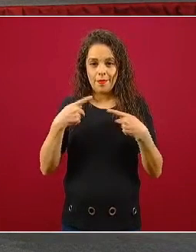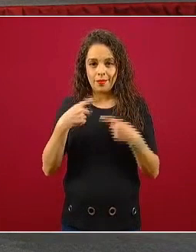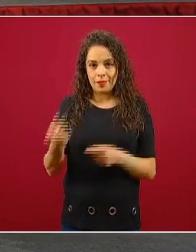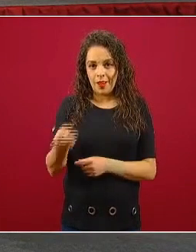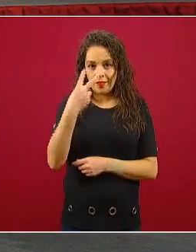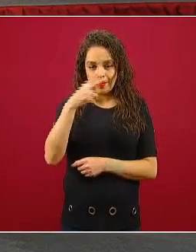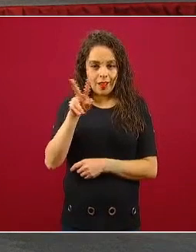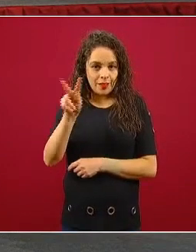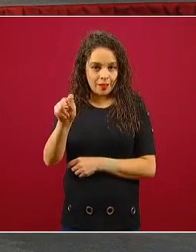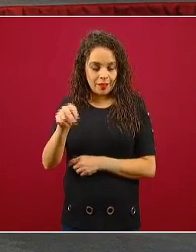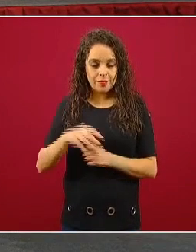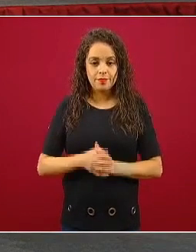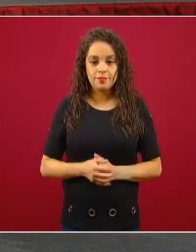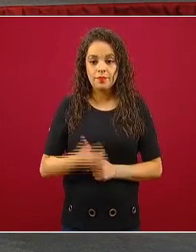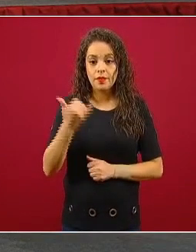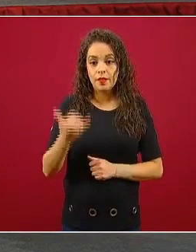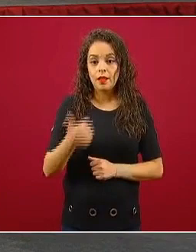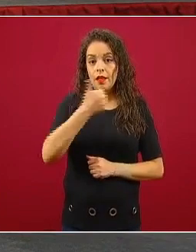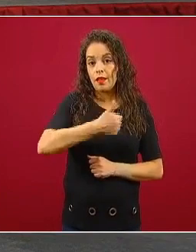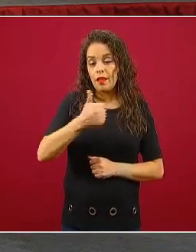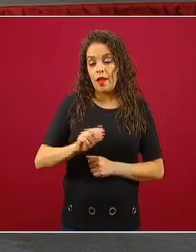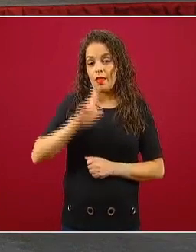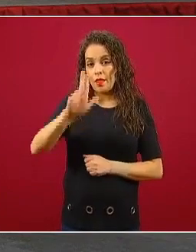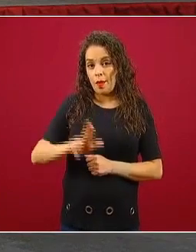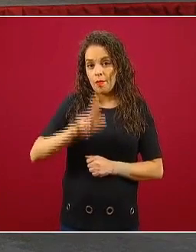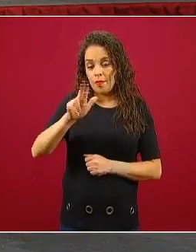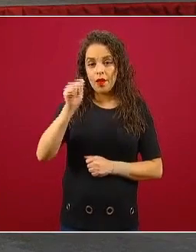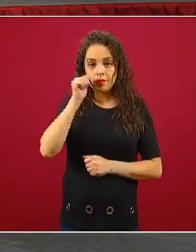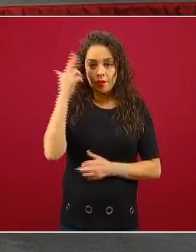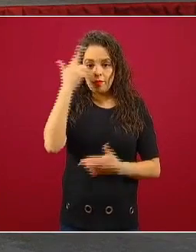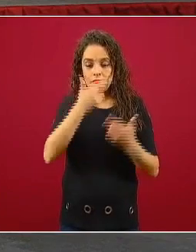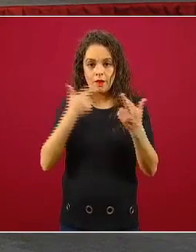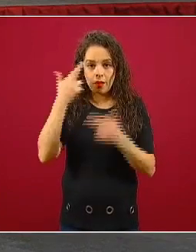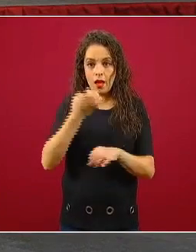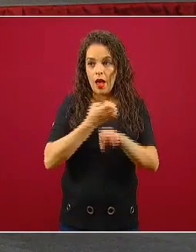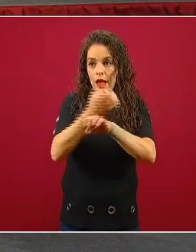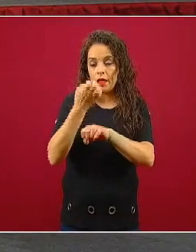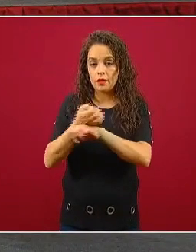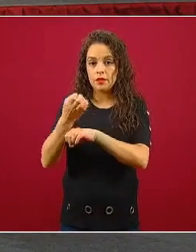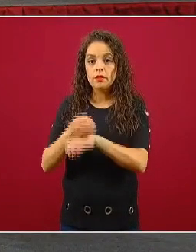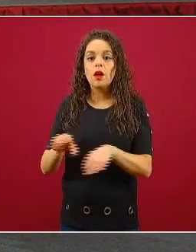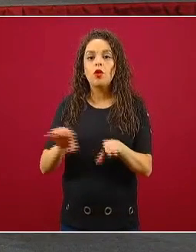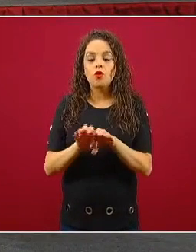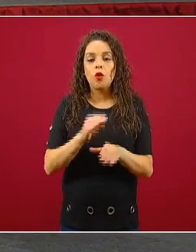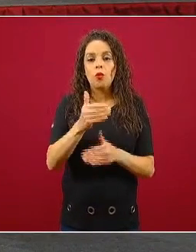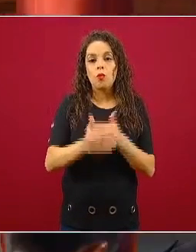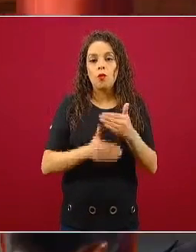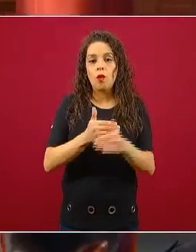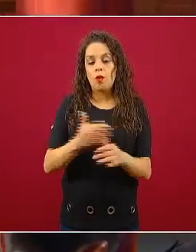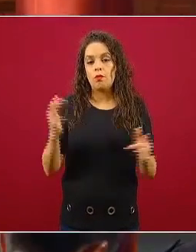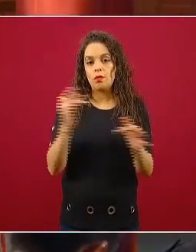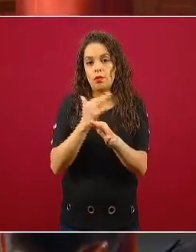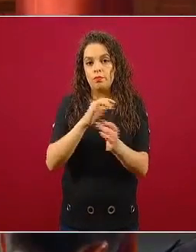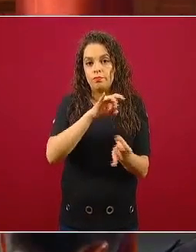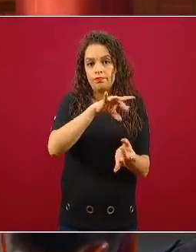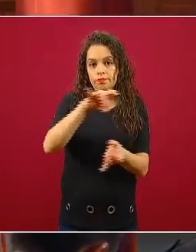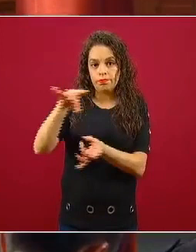a analizar, como cada martes, la movilidad en los estados con el mismo